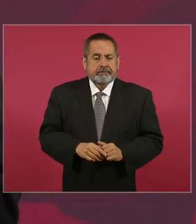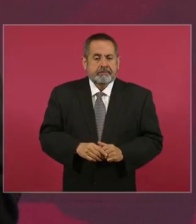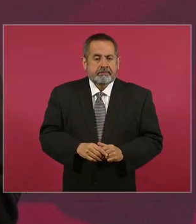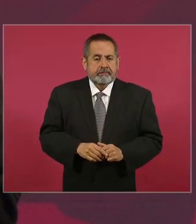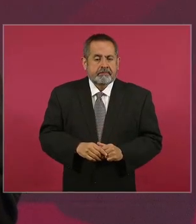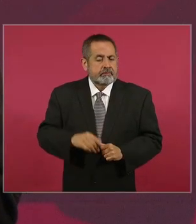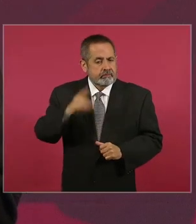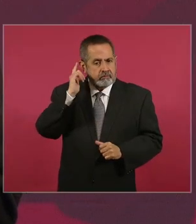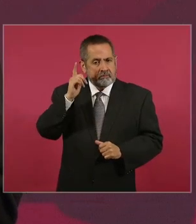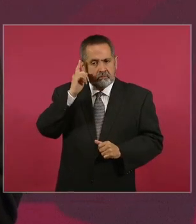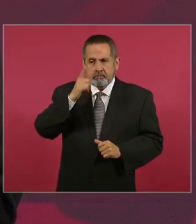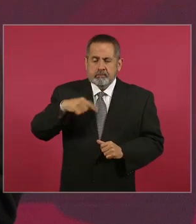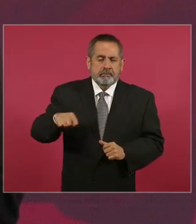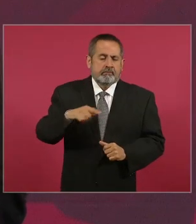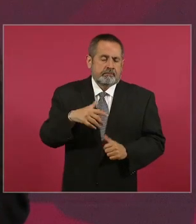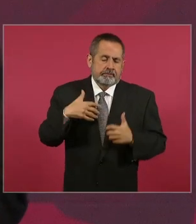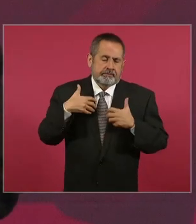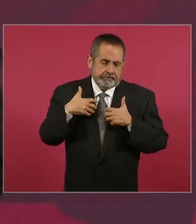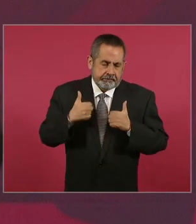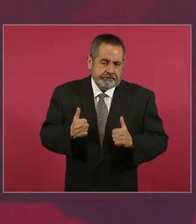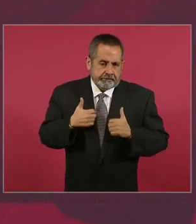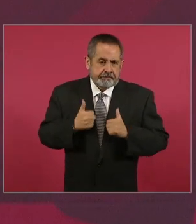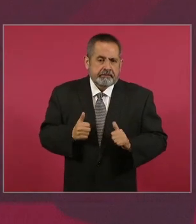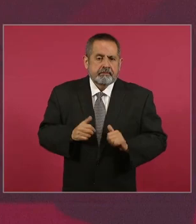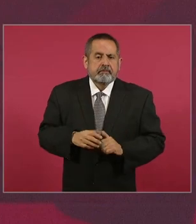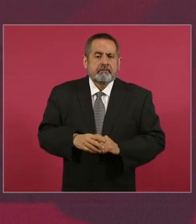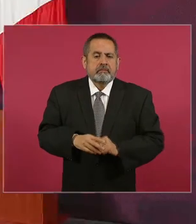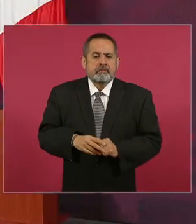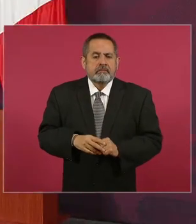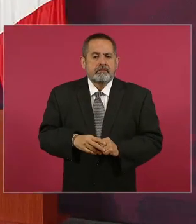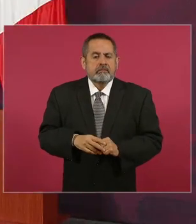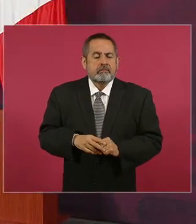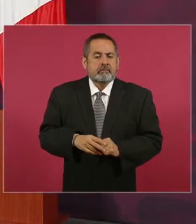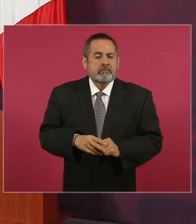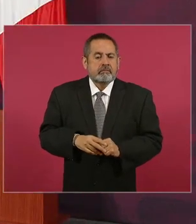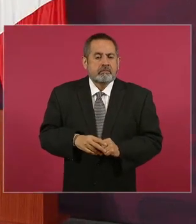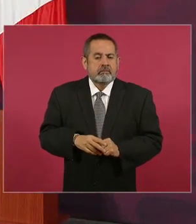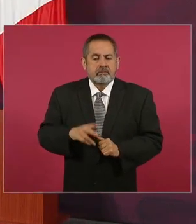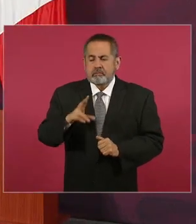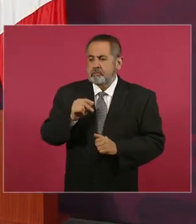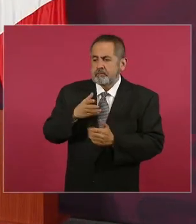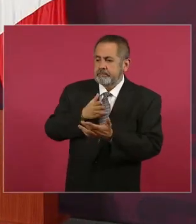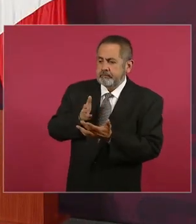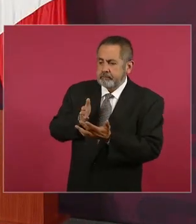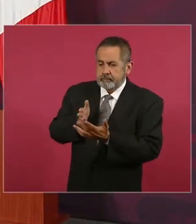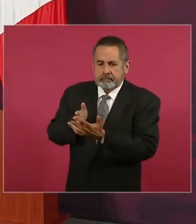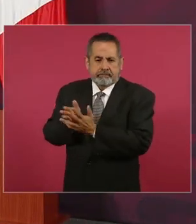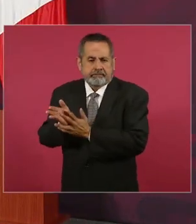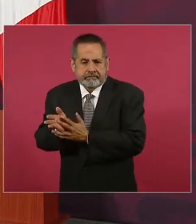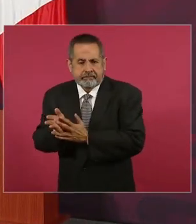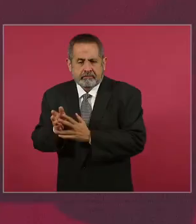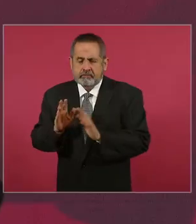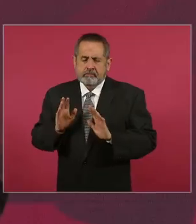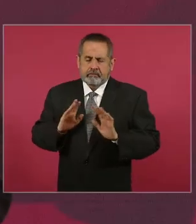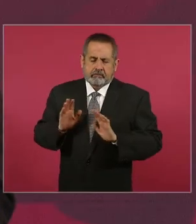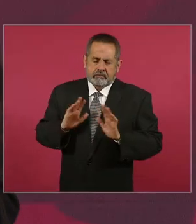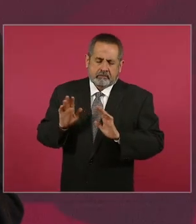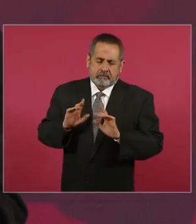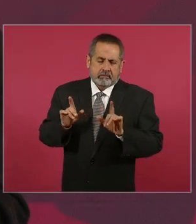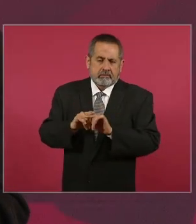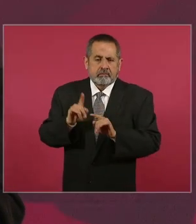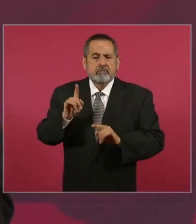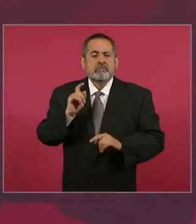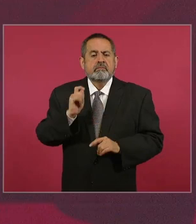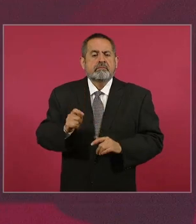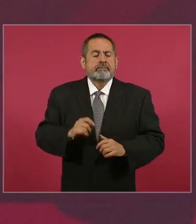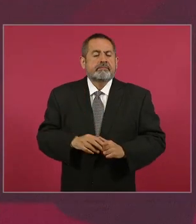Espero me comprendan, no es una acción intervencionista. Primero,